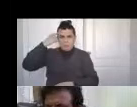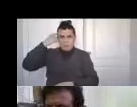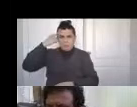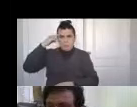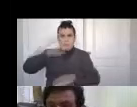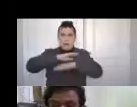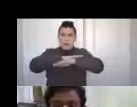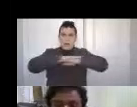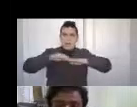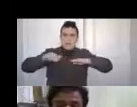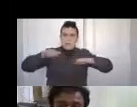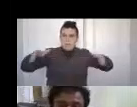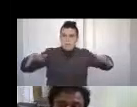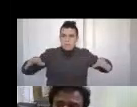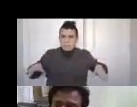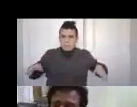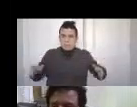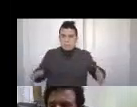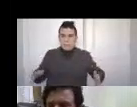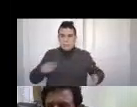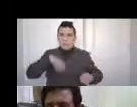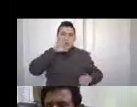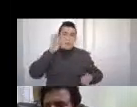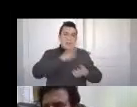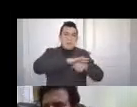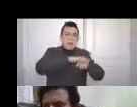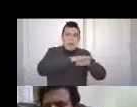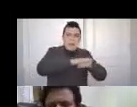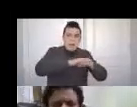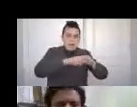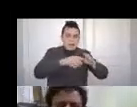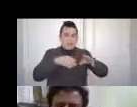superficie, ¿cierto? Y por eso andábamos desinfectando todo, las manillas, los